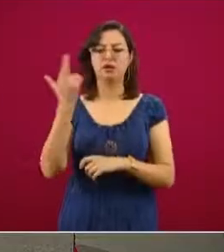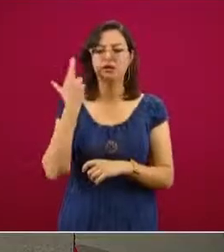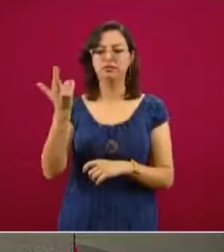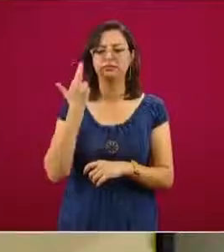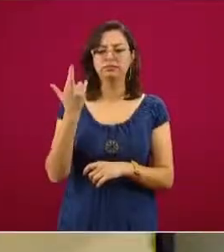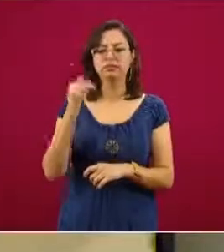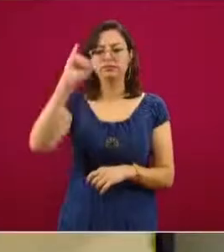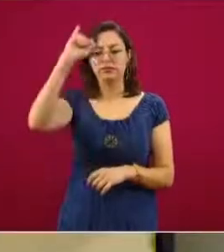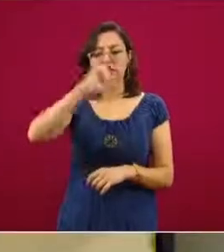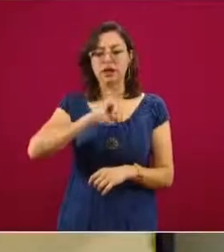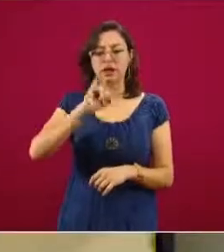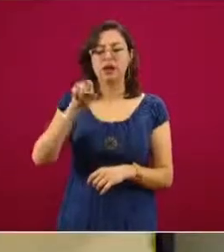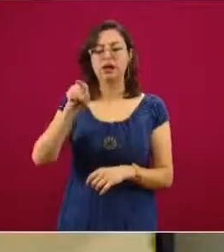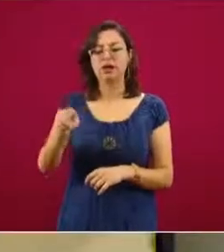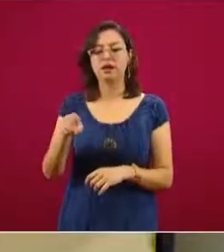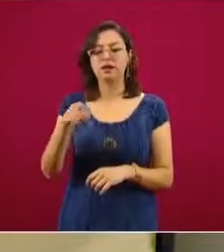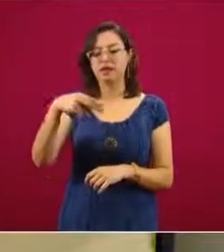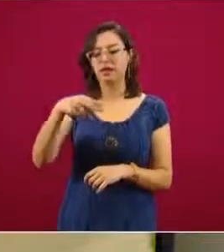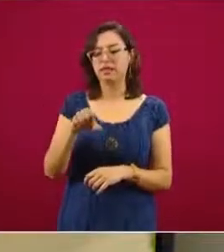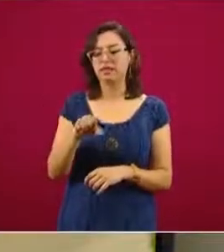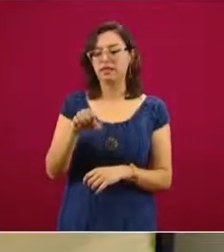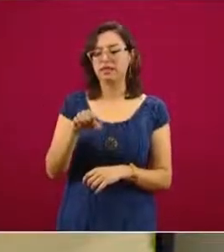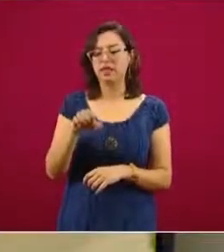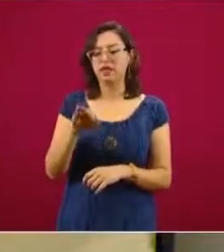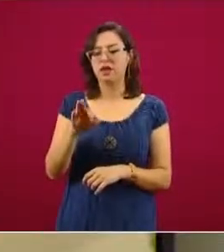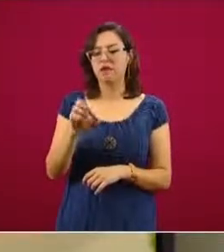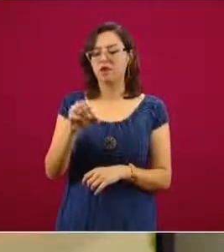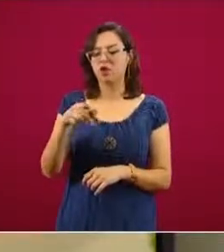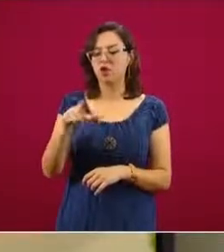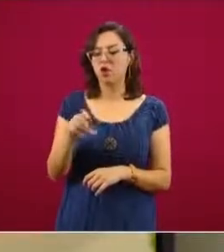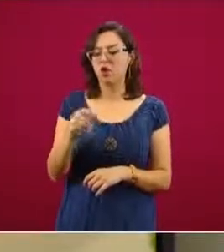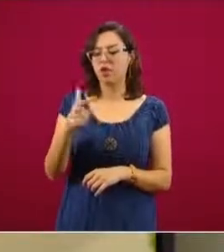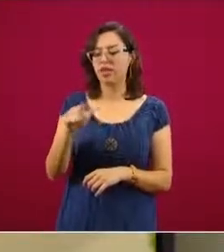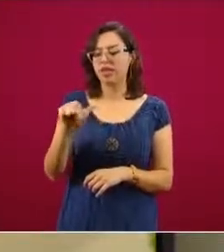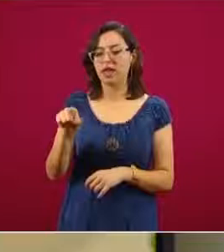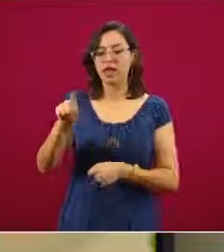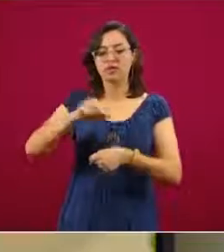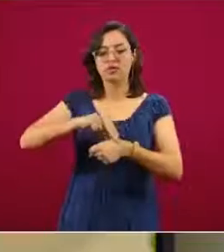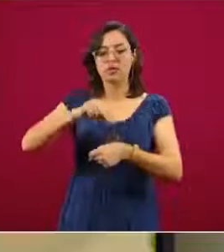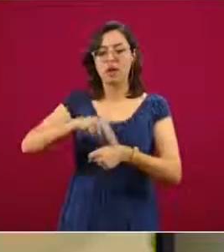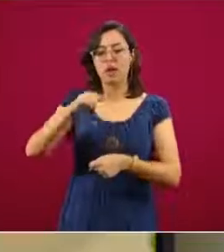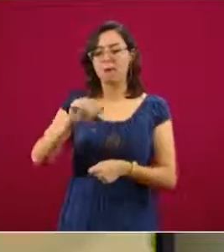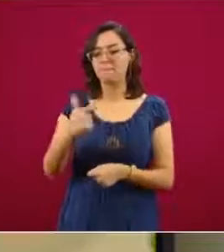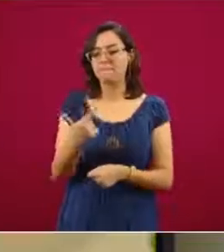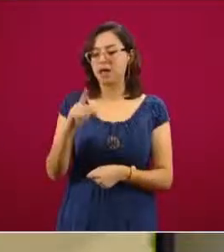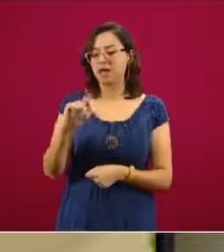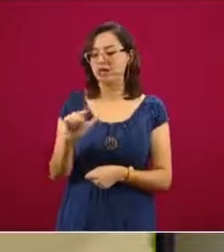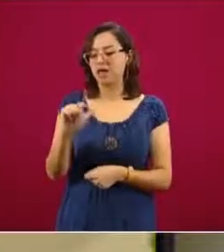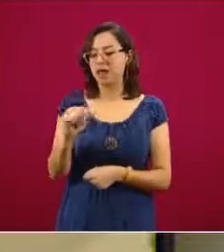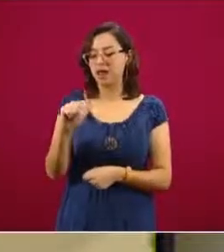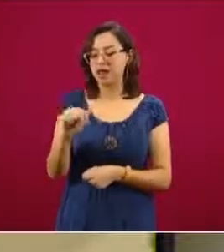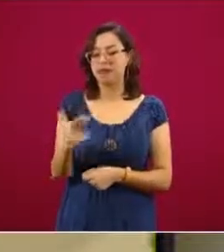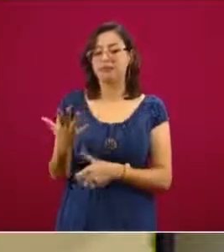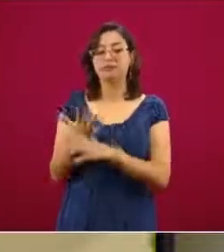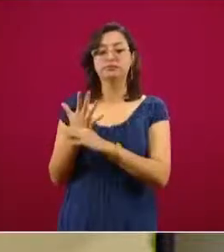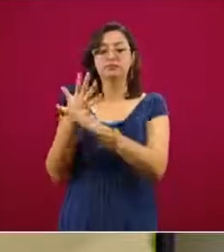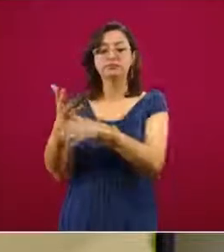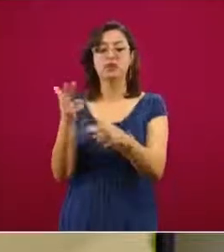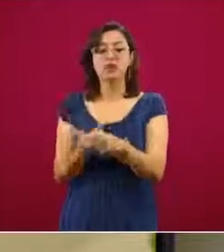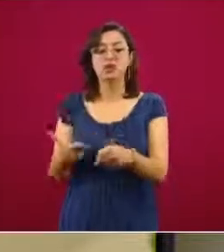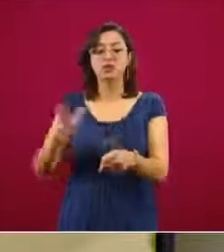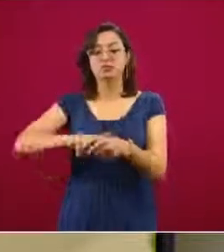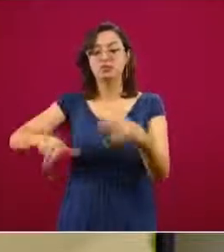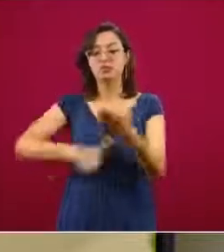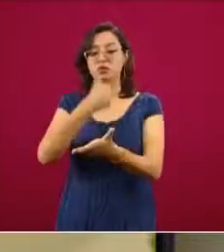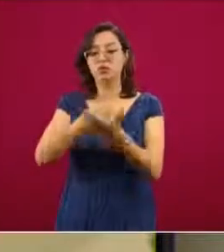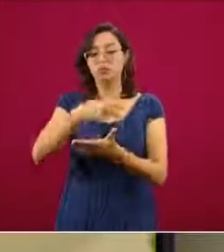del Departamento de Nefrología del Instituto Nacional de Cardiología, la doctora Magdalena Madero, señaló que la situación de los hospitales de la Ciudad de